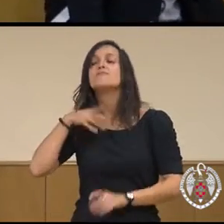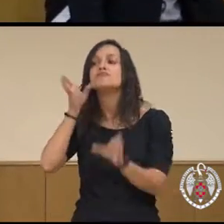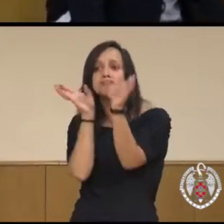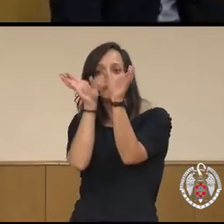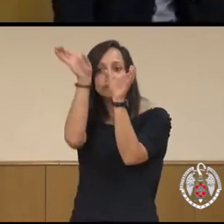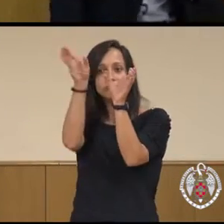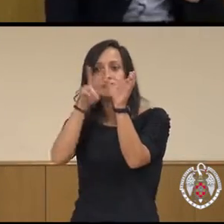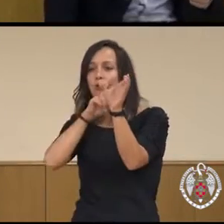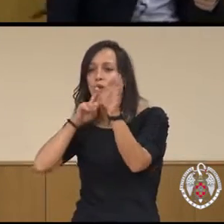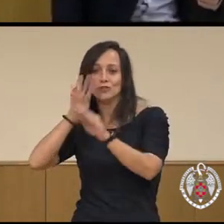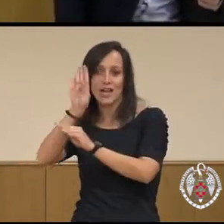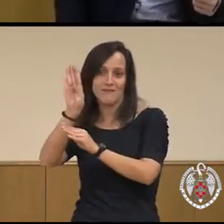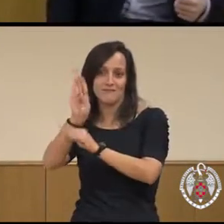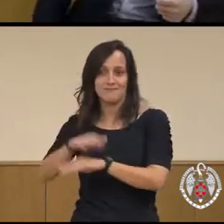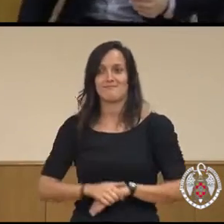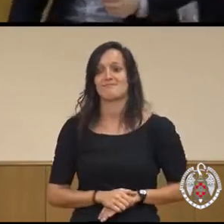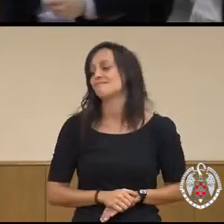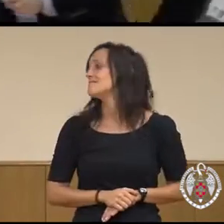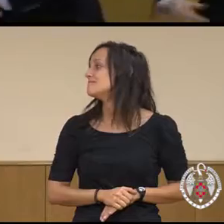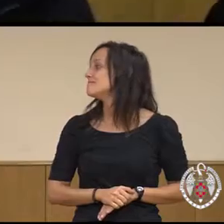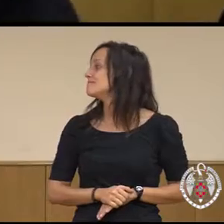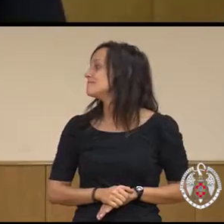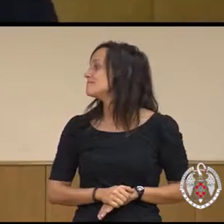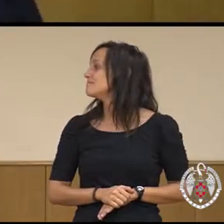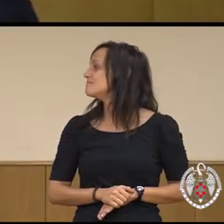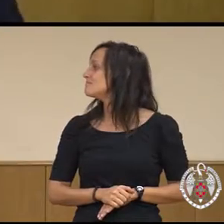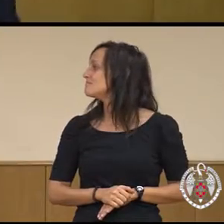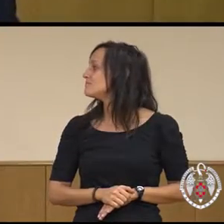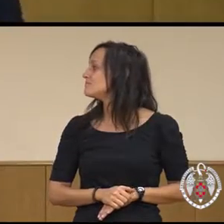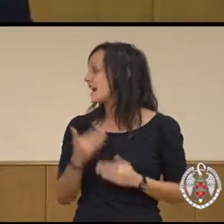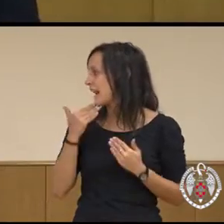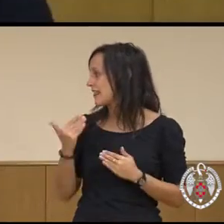Estoy. Gracias.